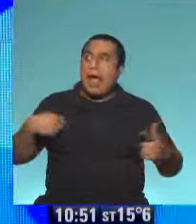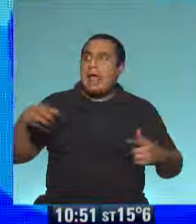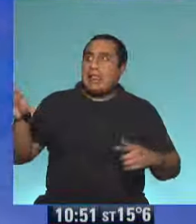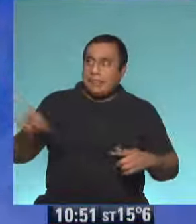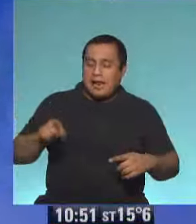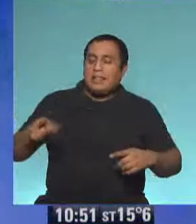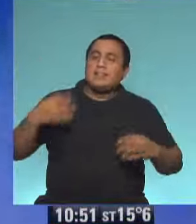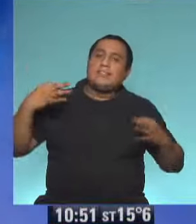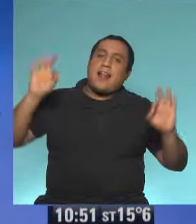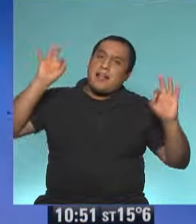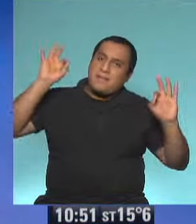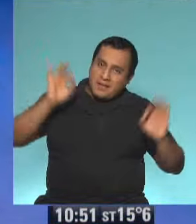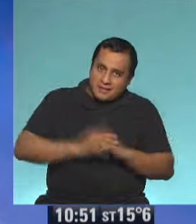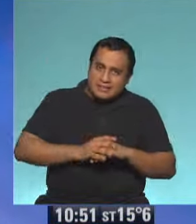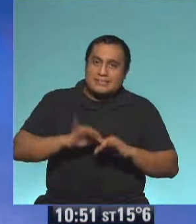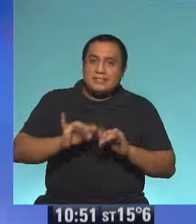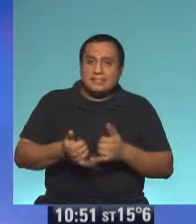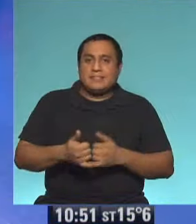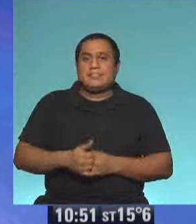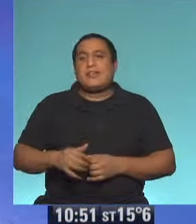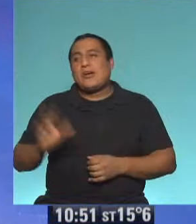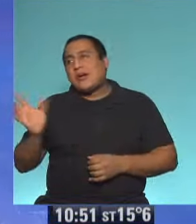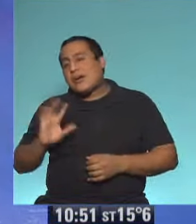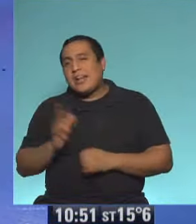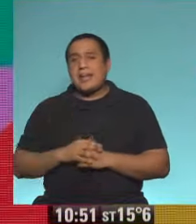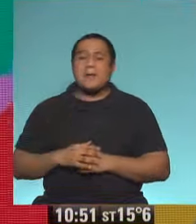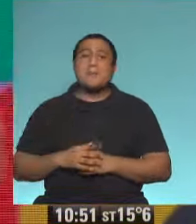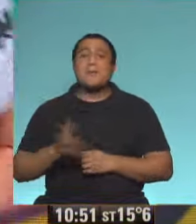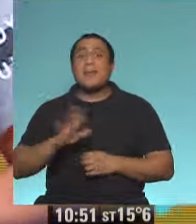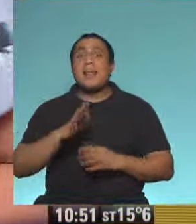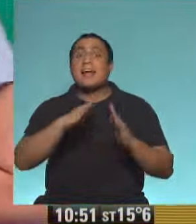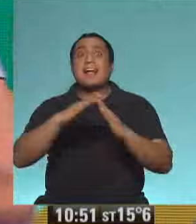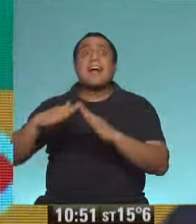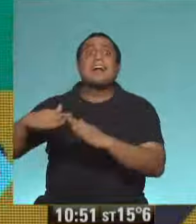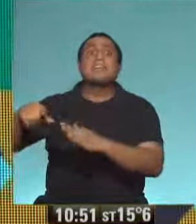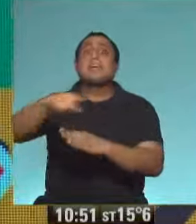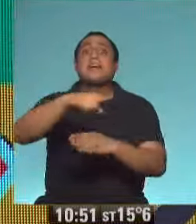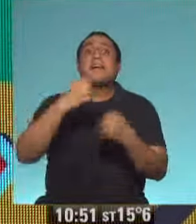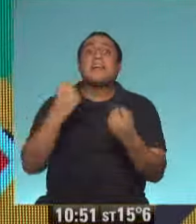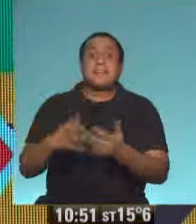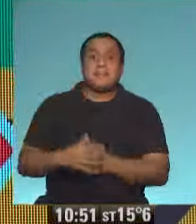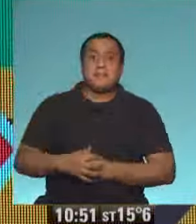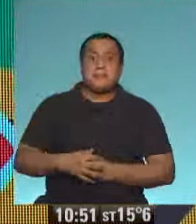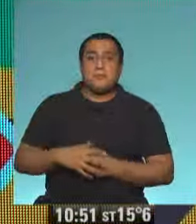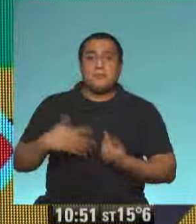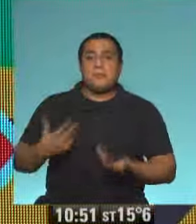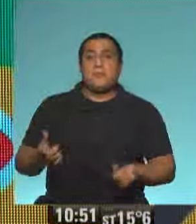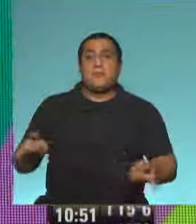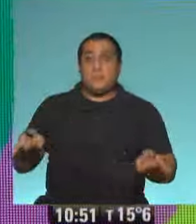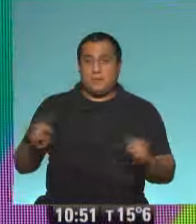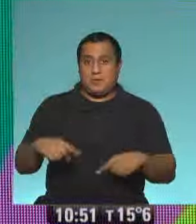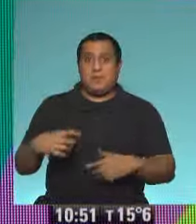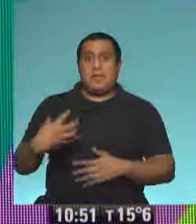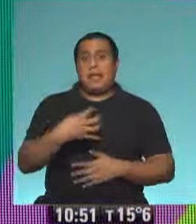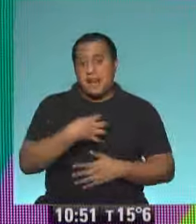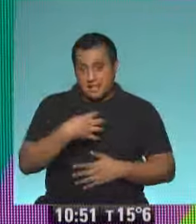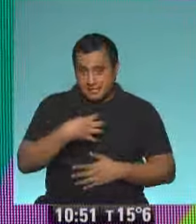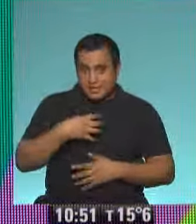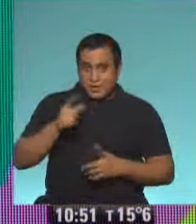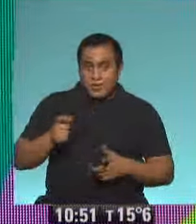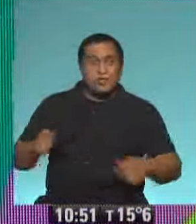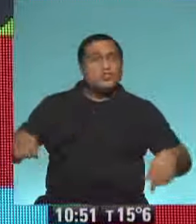hola. ¿Cómo les va? Hola, hola, Maga. Hola, en casa. ¿Cómo les va? Bueno... Volvemos a las clases y hoy